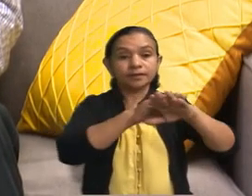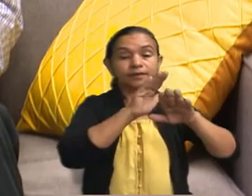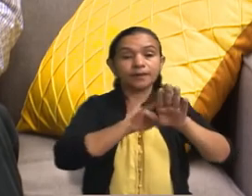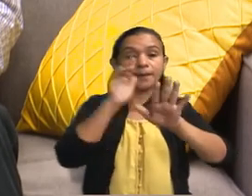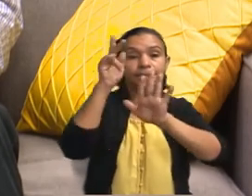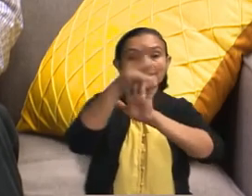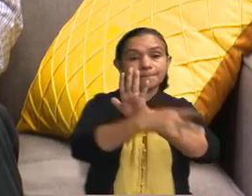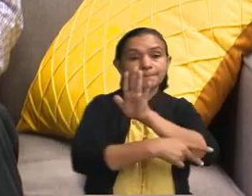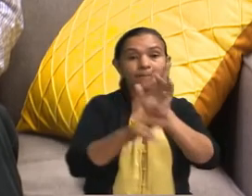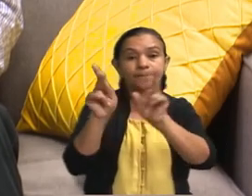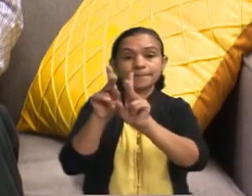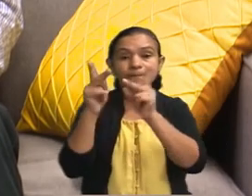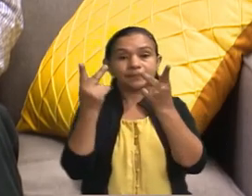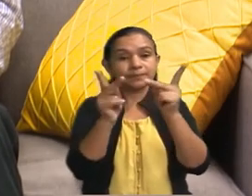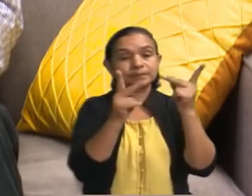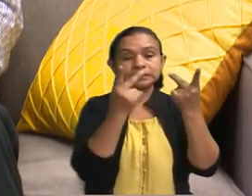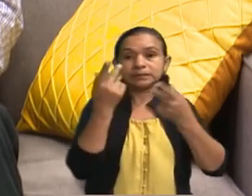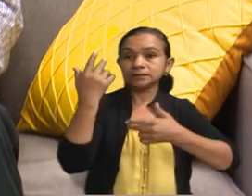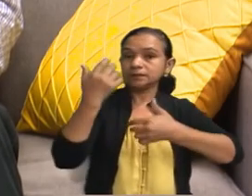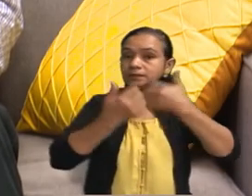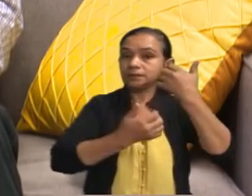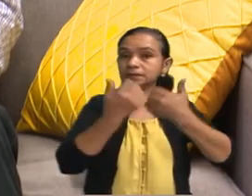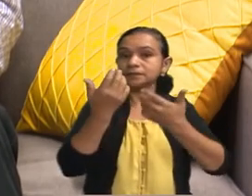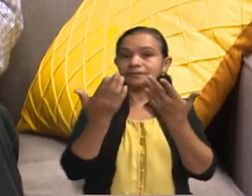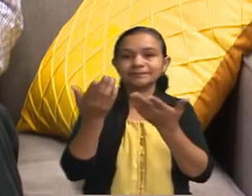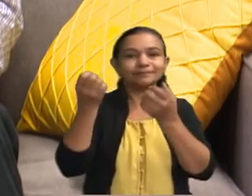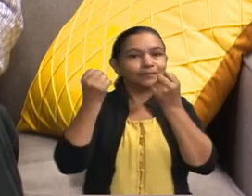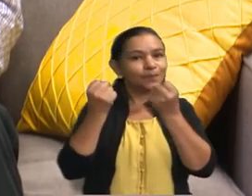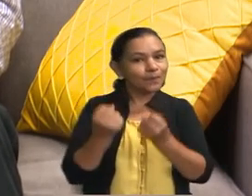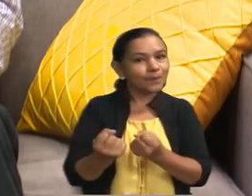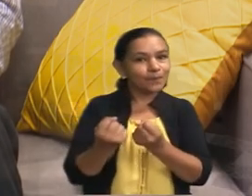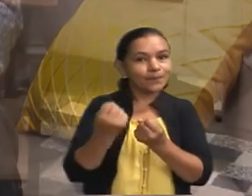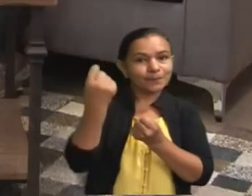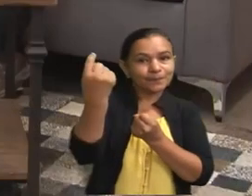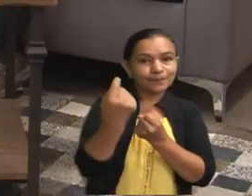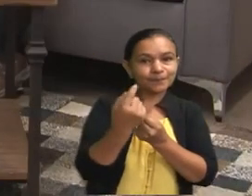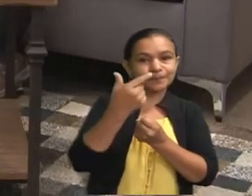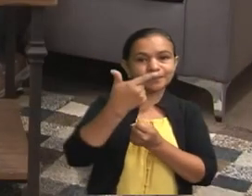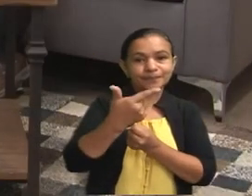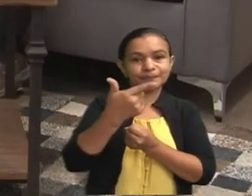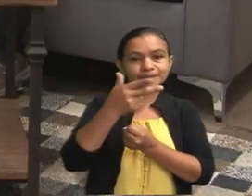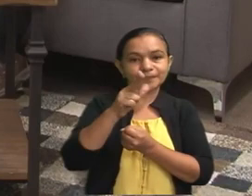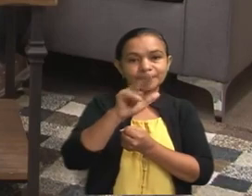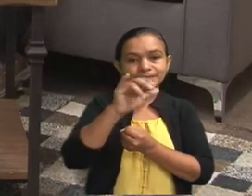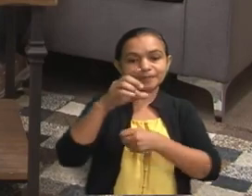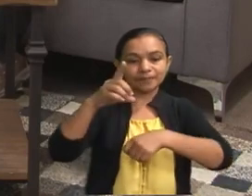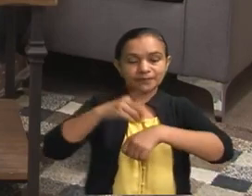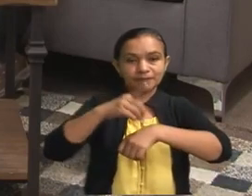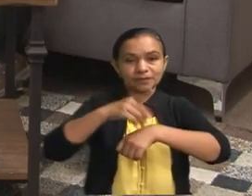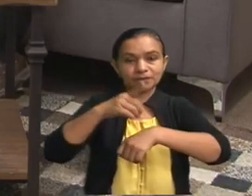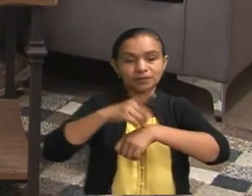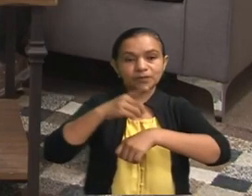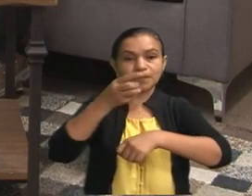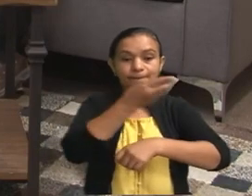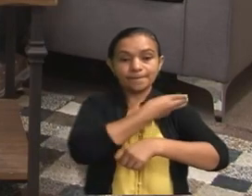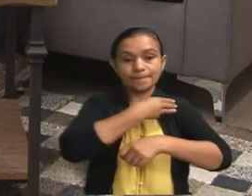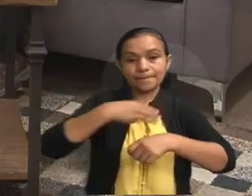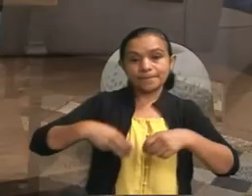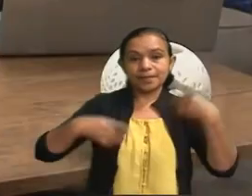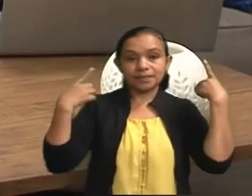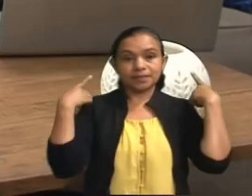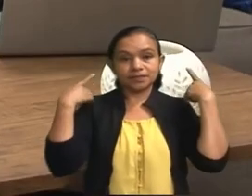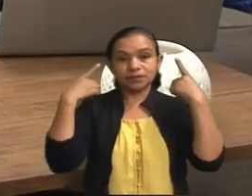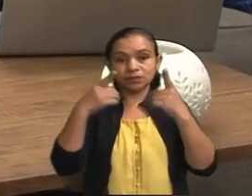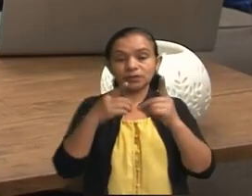nuestro pueblo ante cualquier emergencia. Está con nosotros el compañero Guillermo González, doctor Guillermo González, quien es ministro director del